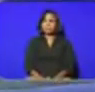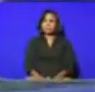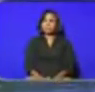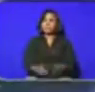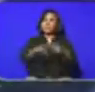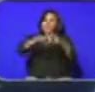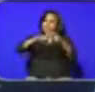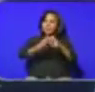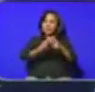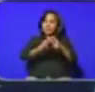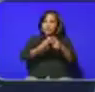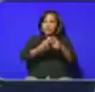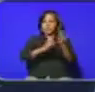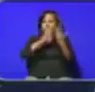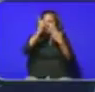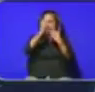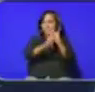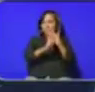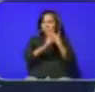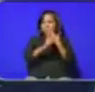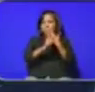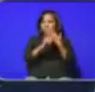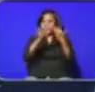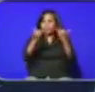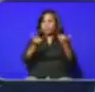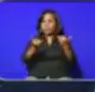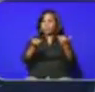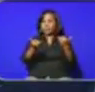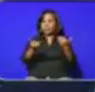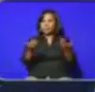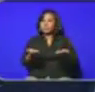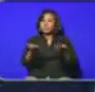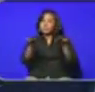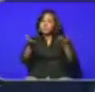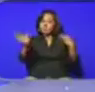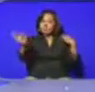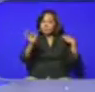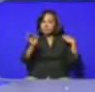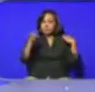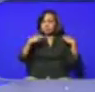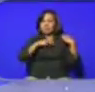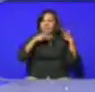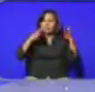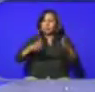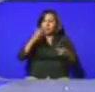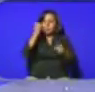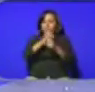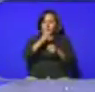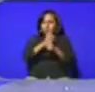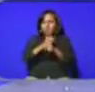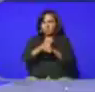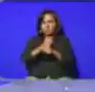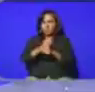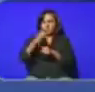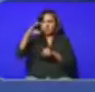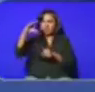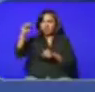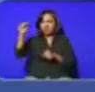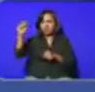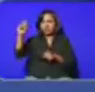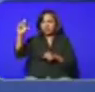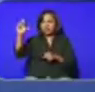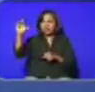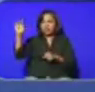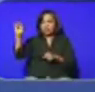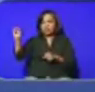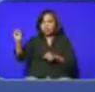Iniciamos de esta forma Panorama y presentamos a nuestros invitados. Para el día de hoy nos acompaña el ministro de Trabajo, Luis Ernesto Carles, también